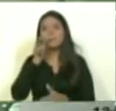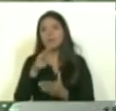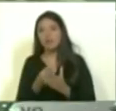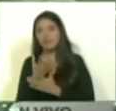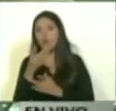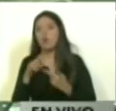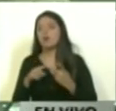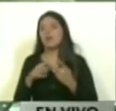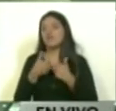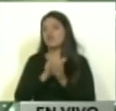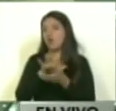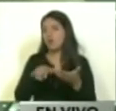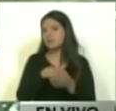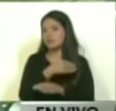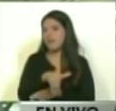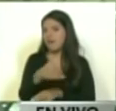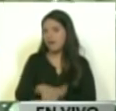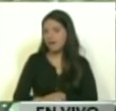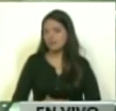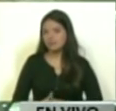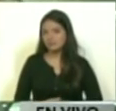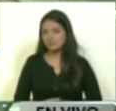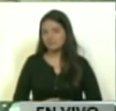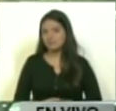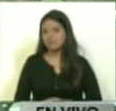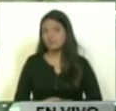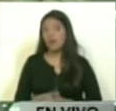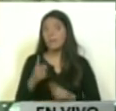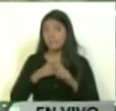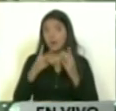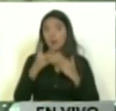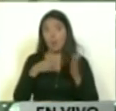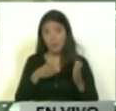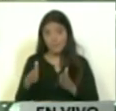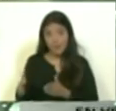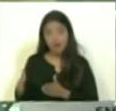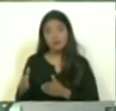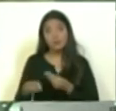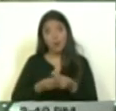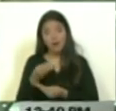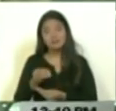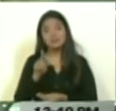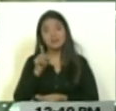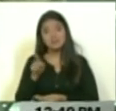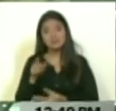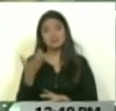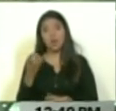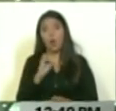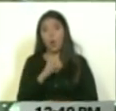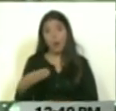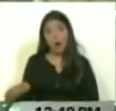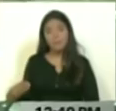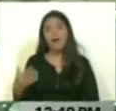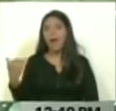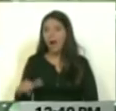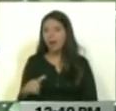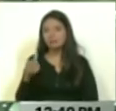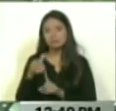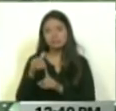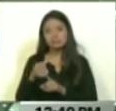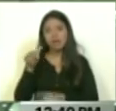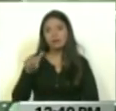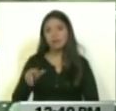llamados a violencia callejera. ¿No? Es un plan, el coletazo de Obama. Obama, que tiene una obsesión con Venezuela,